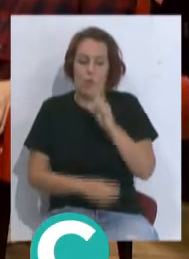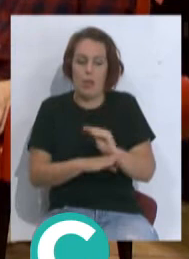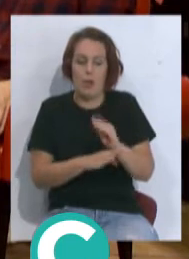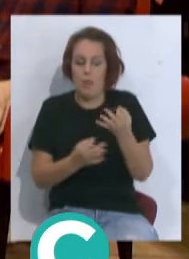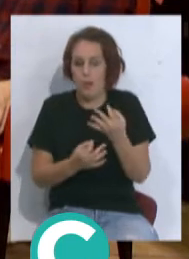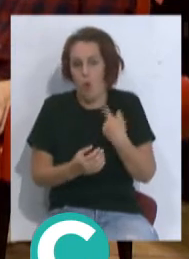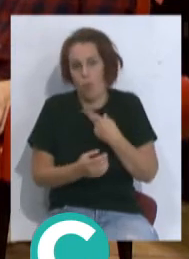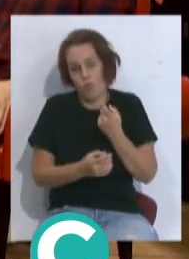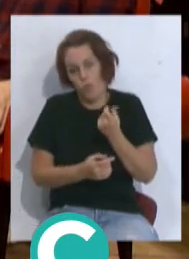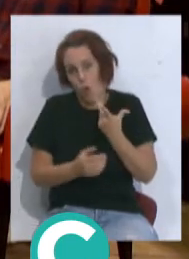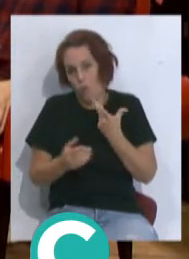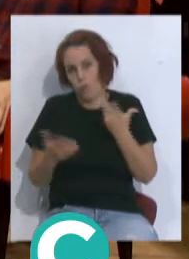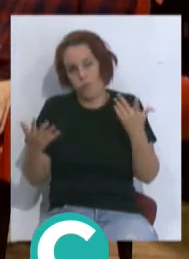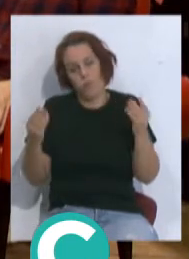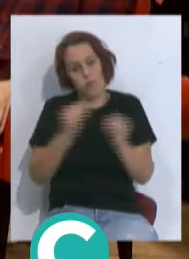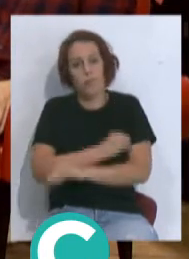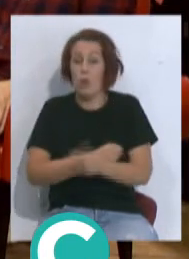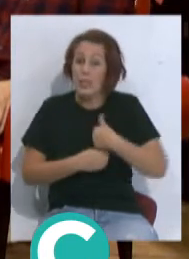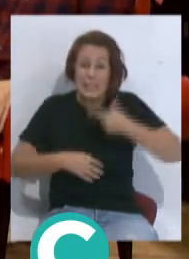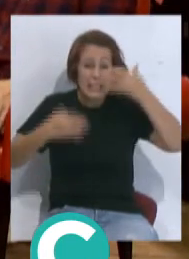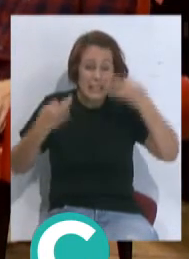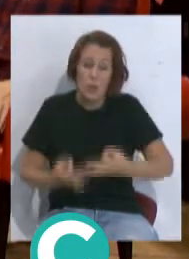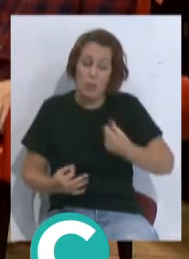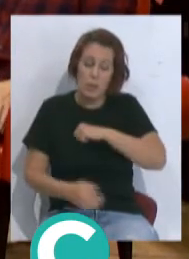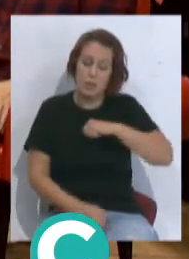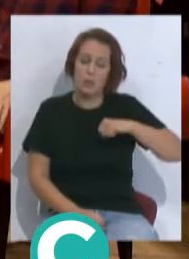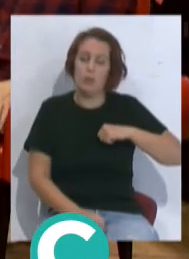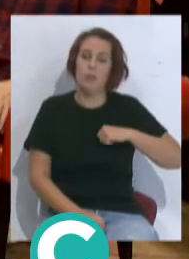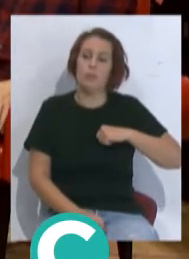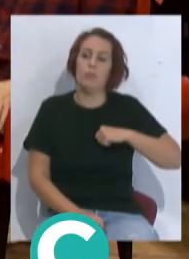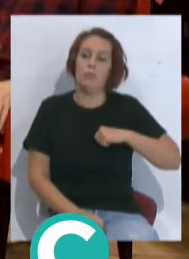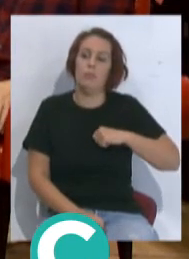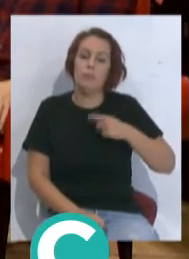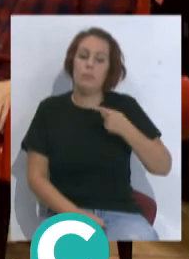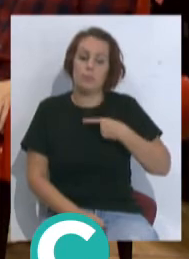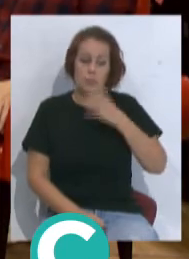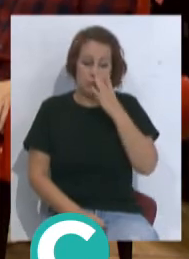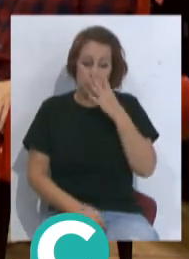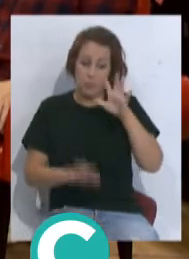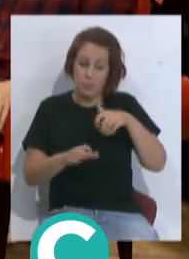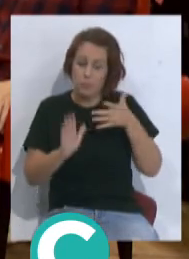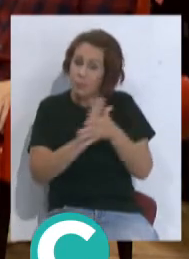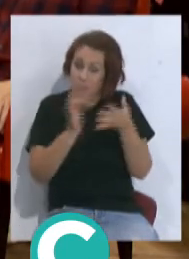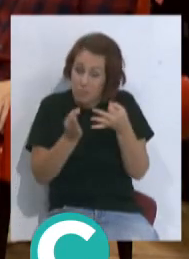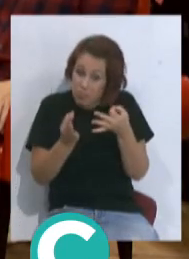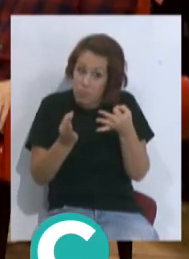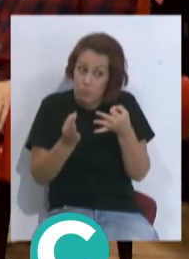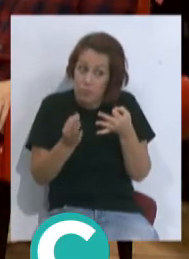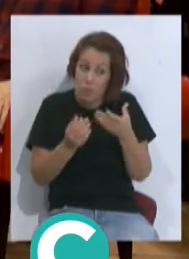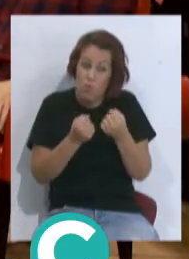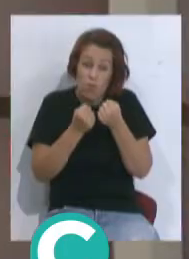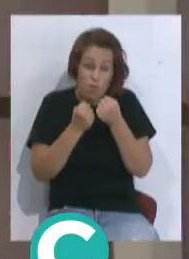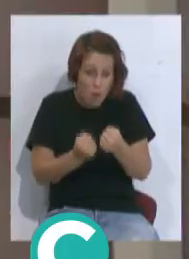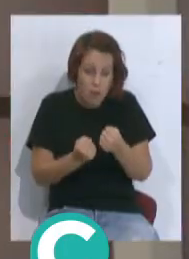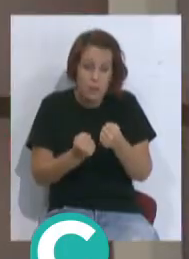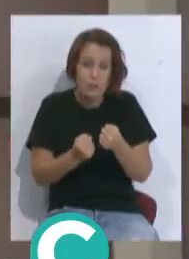un poquito el contrapunto. Claro. Yo estoy tan seguro personalmente de lo que representa el carnaval de Cádiz, lo que es y la fuerza que